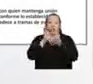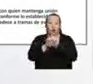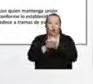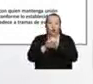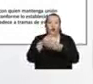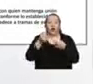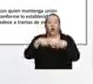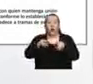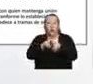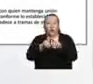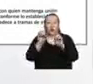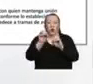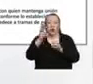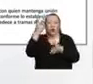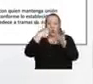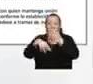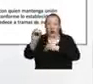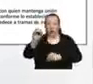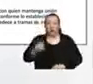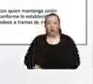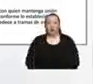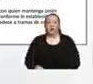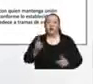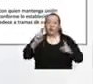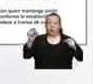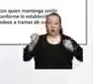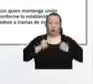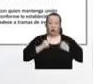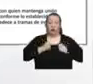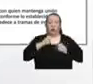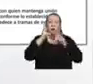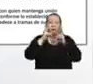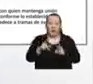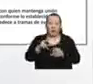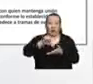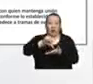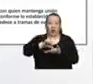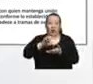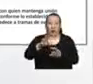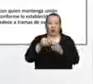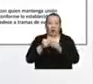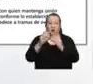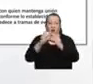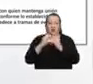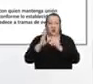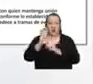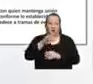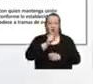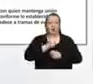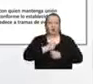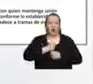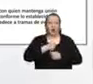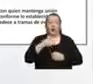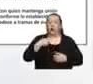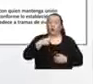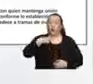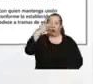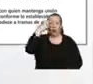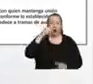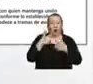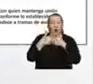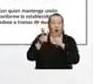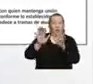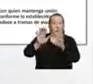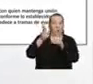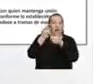hijos no emancipados la persona obligada sean propietario de bienes o capitales utilizado no mis hijos ya son emancipados no